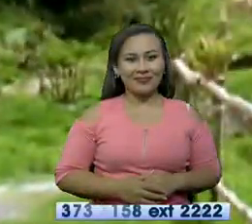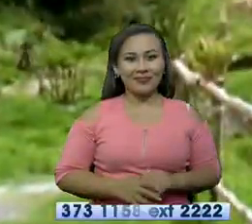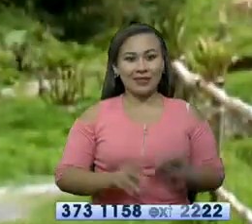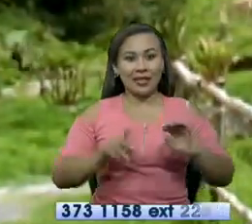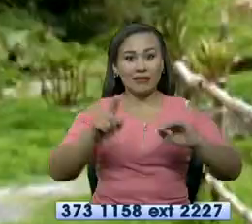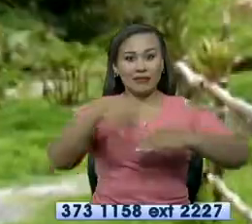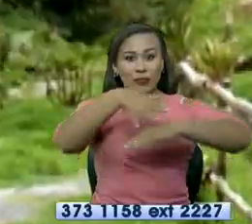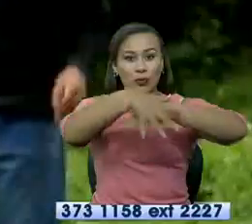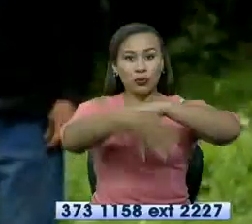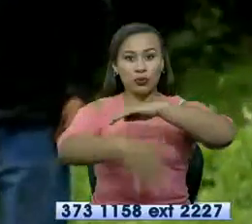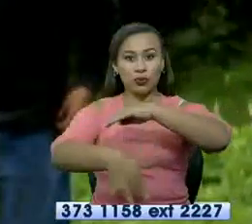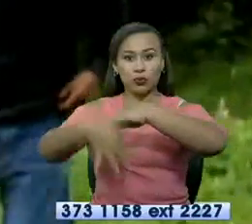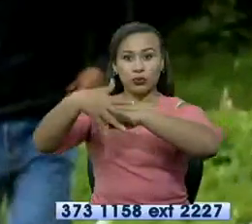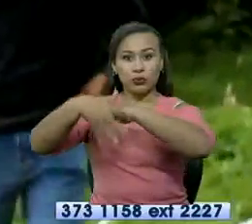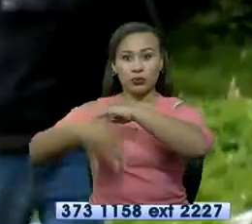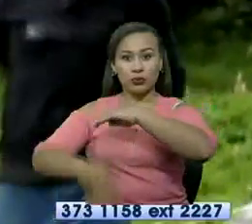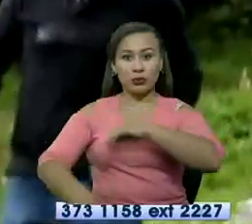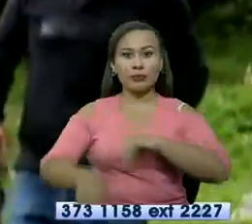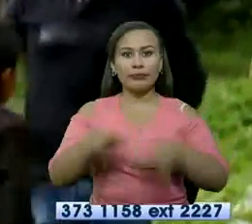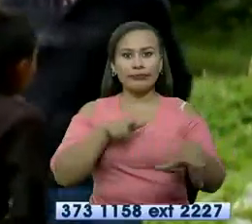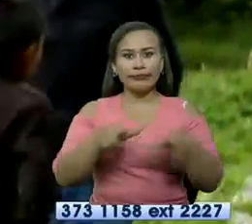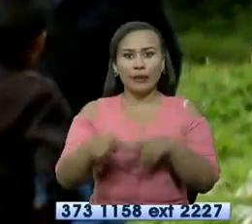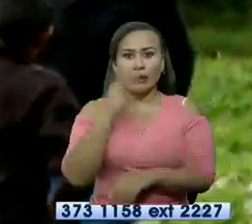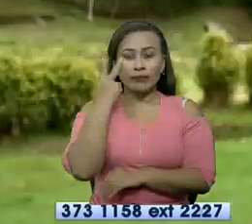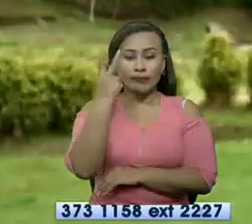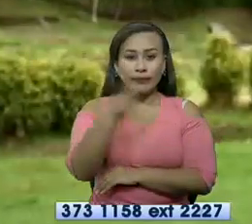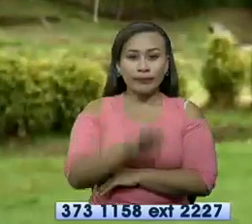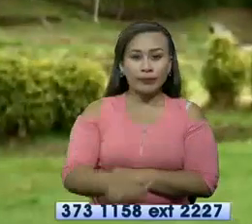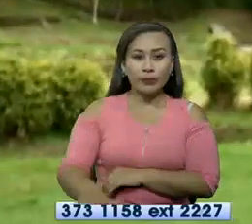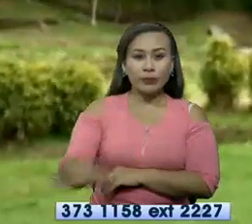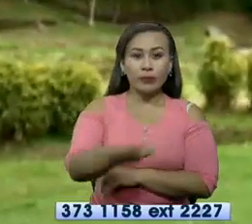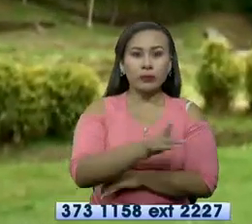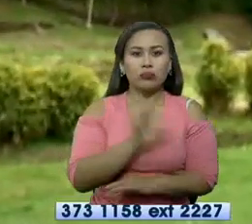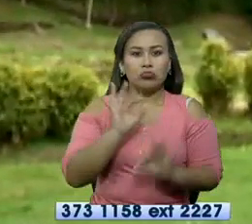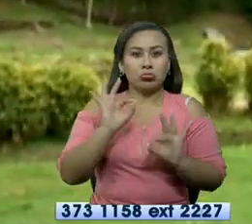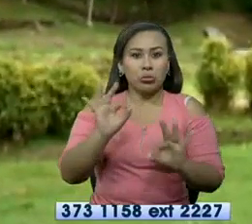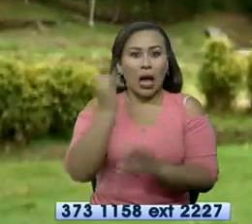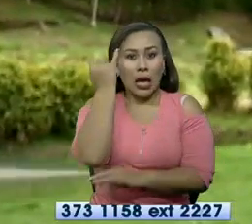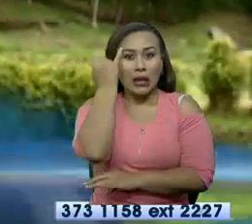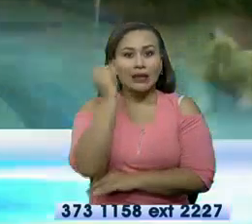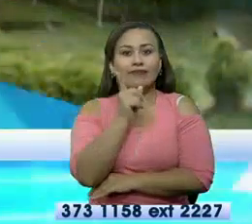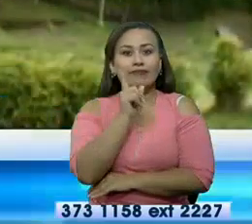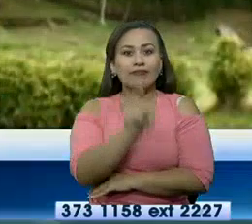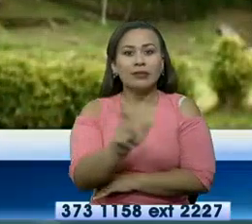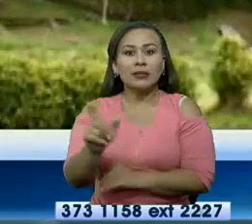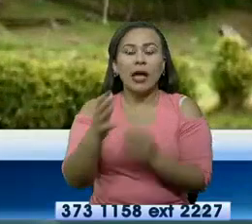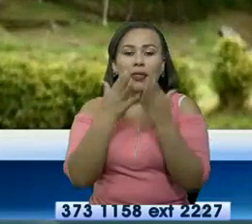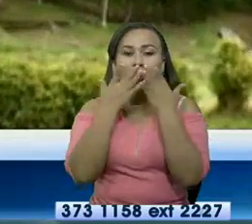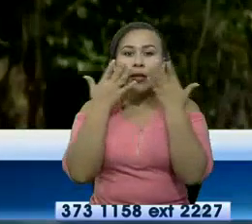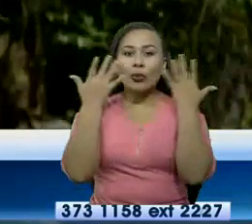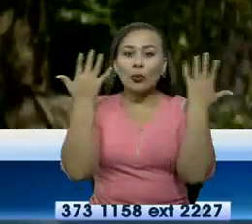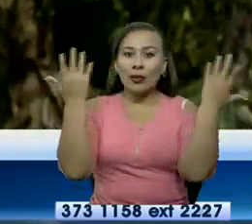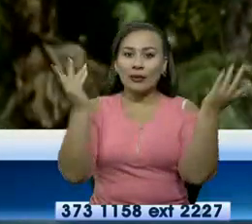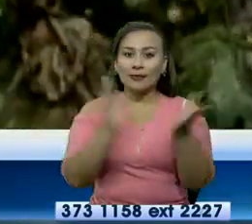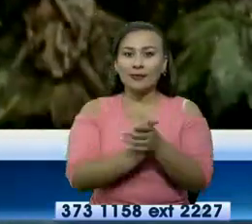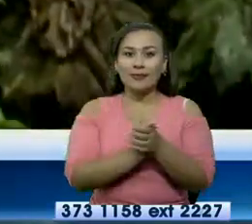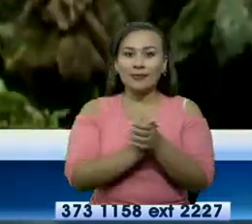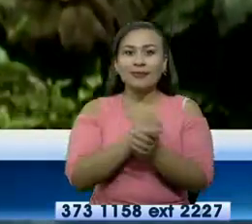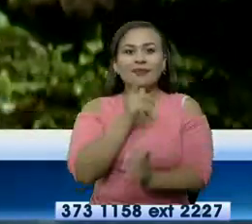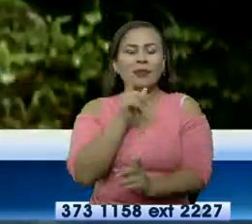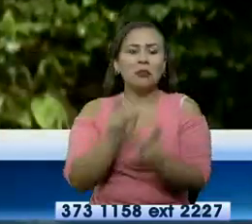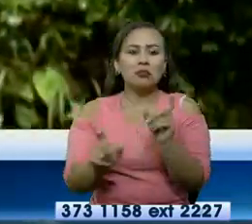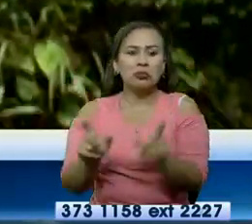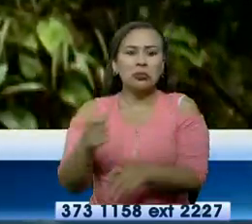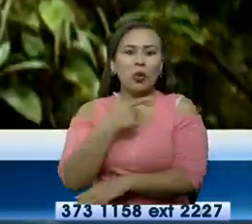las cascadas del sector Urauco, perteneciente a la parroquia rural de Dioa, es una buena alternativa para los amantes de la naturaleza, quienes con pocas